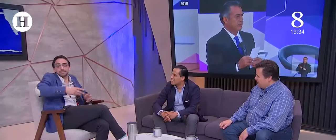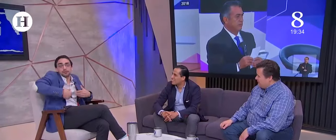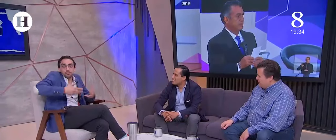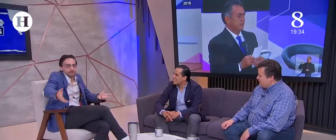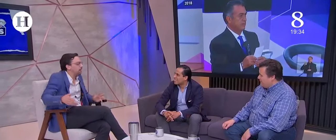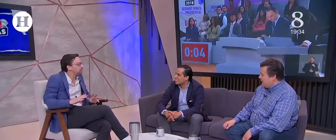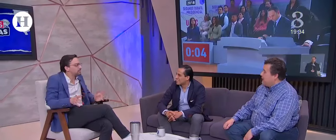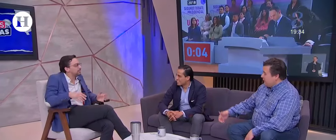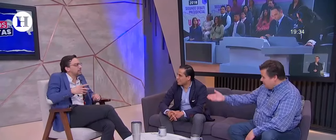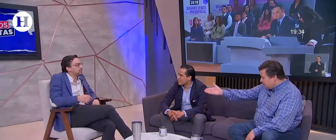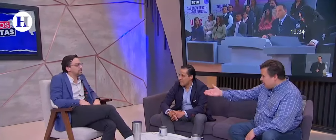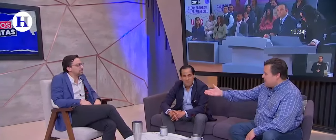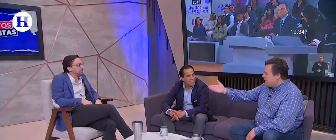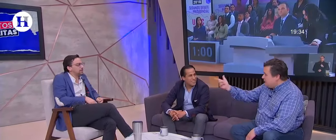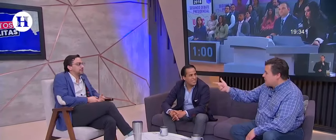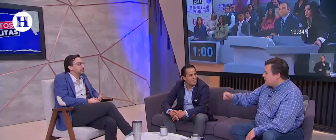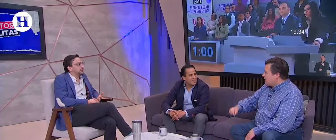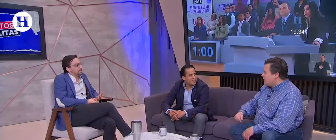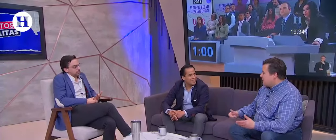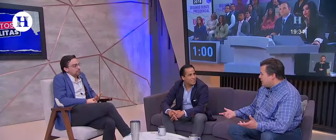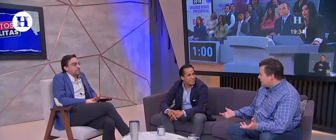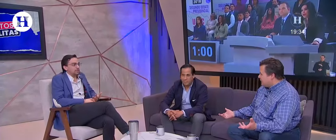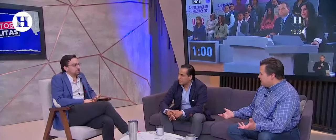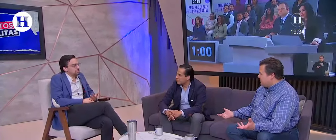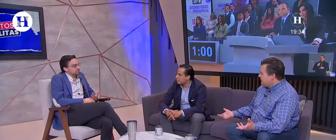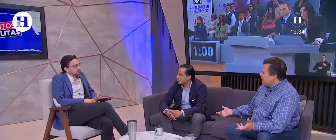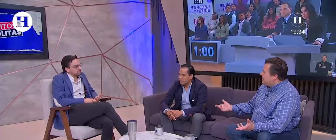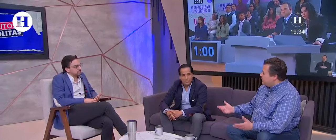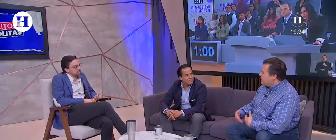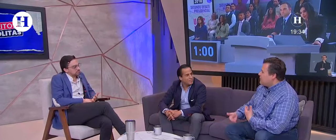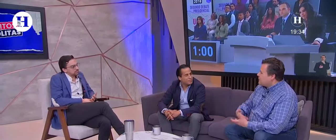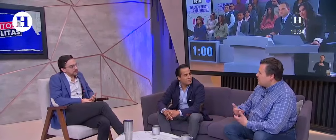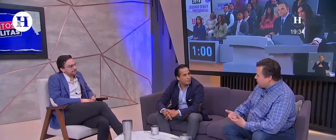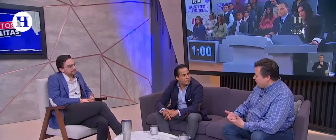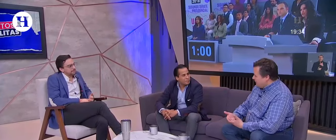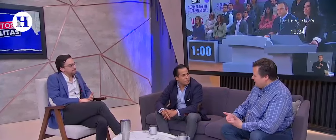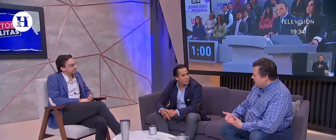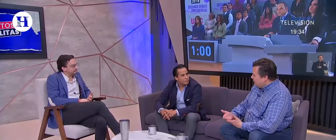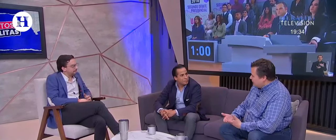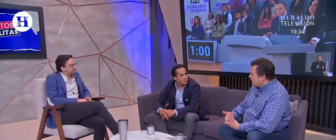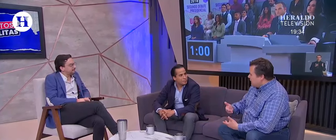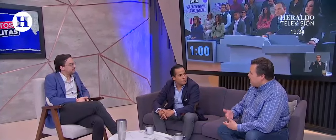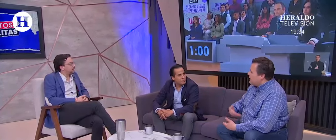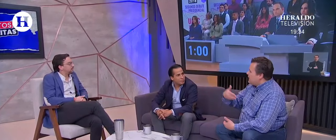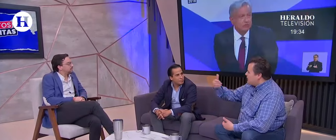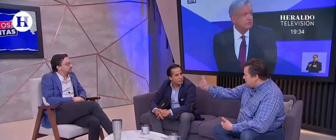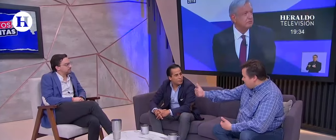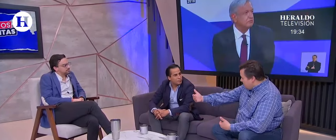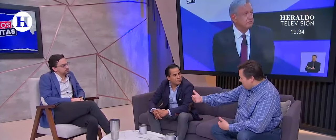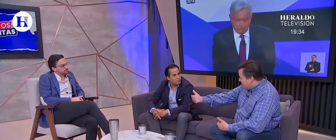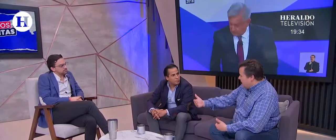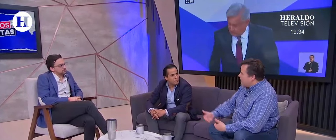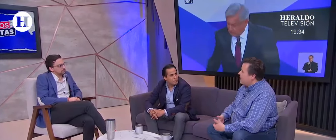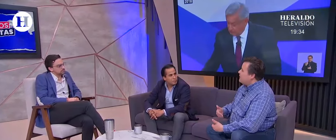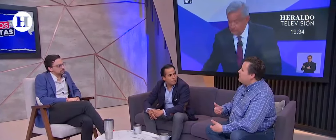el mi ropa no alguna tontería por el estilo Porque sí son muy tedioso no sabemos todos los temas y se trata de ver qué también